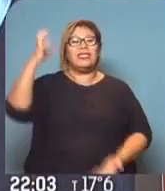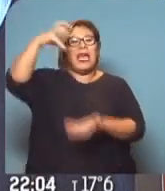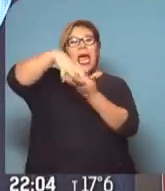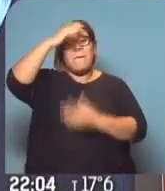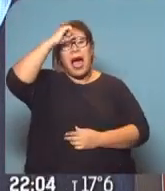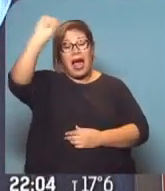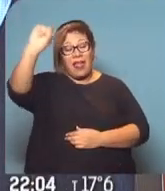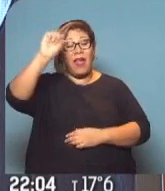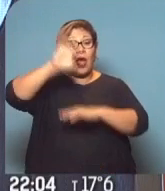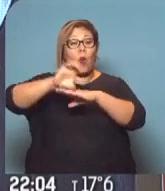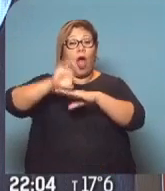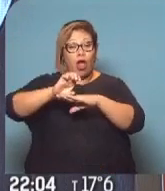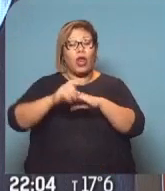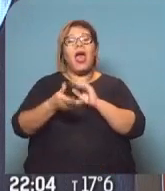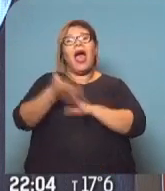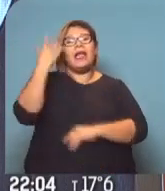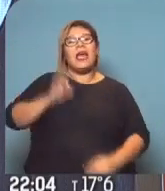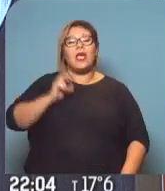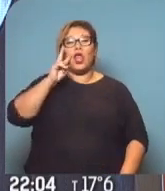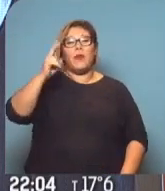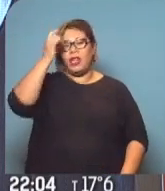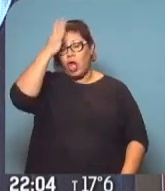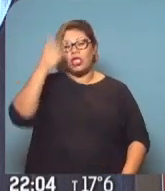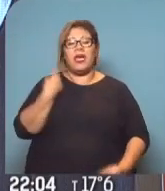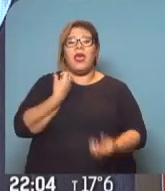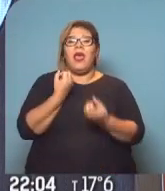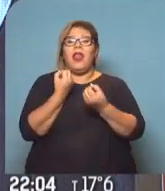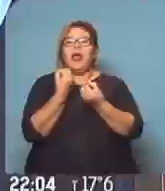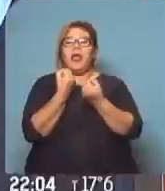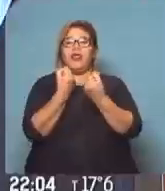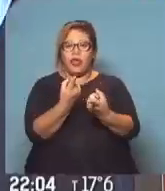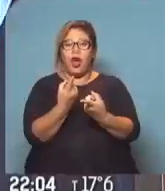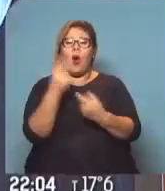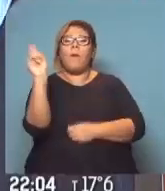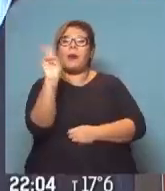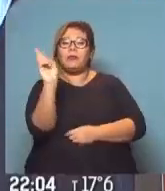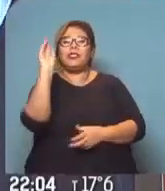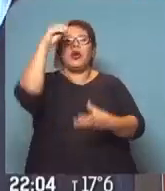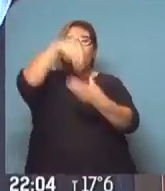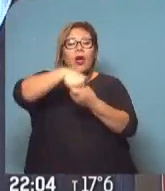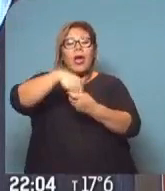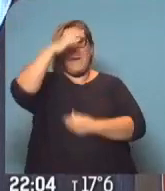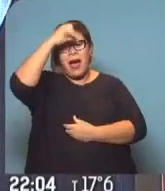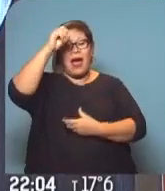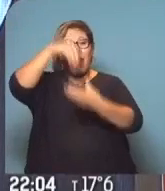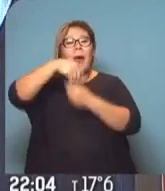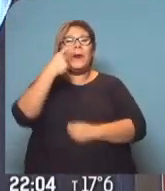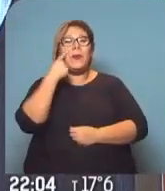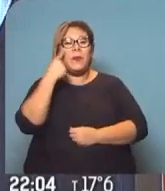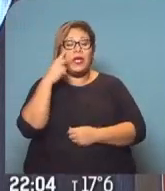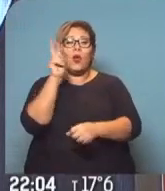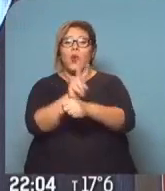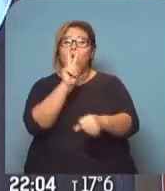otorgado en 2012. Lo cierto es que también coincidió esta captura a cargo de la Policía Metropolitana de Londres con un